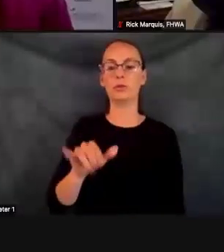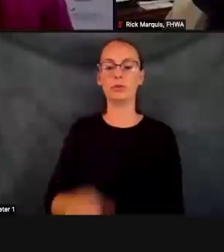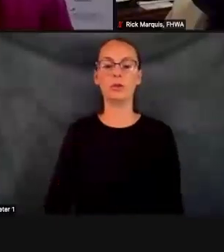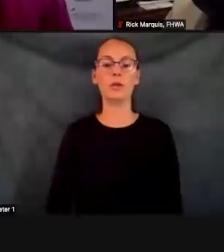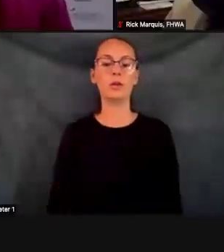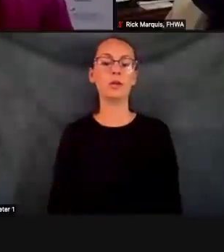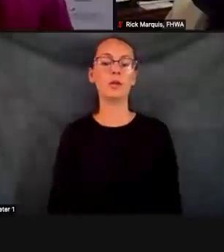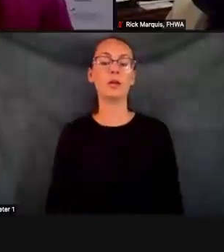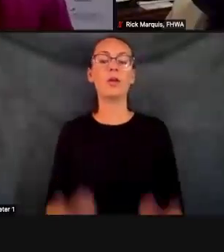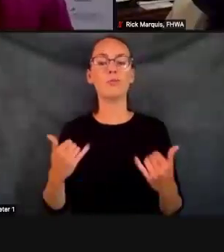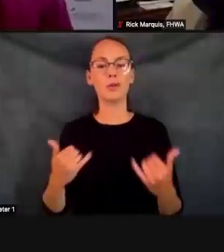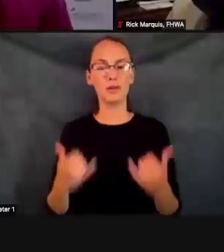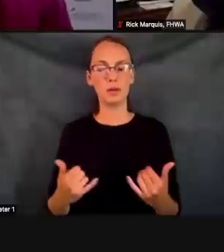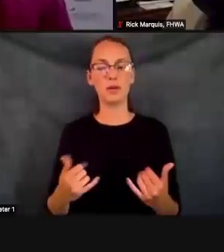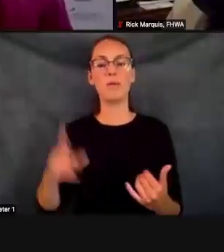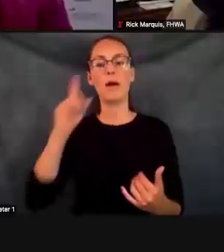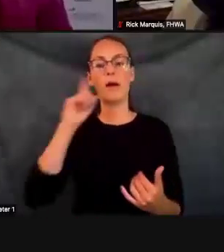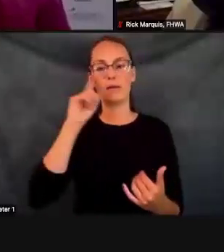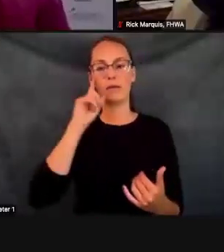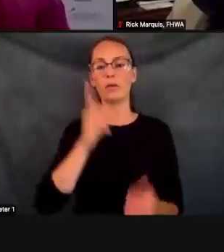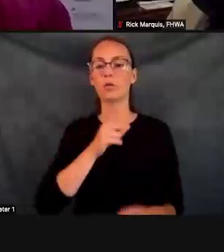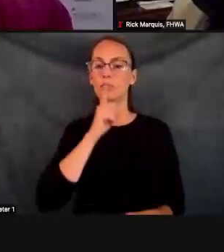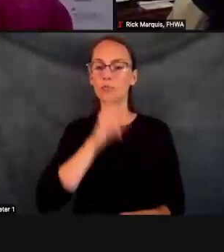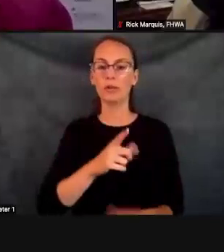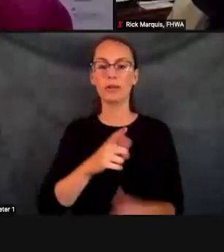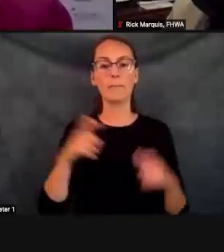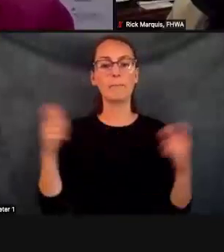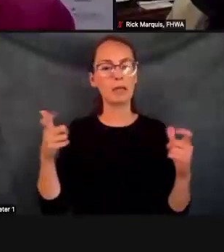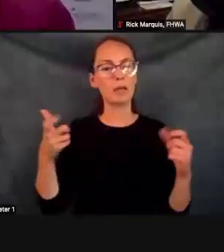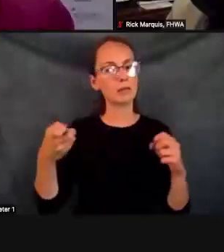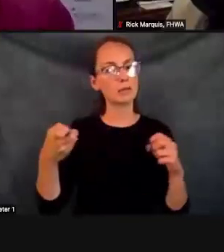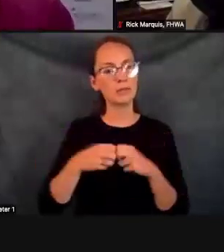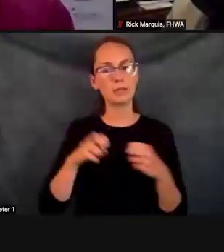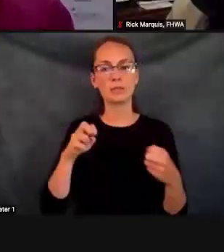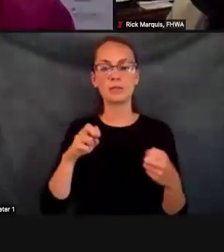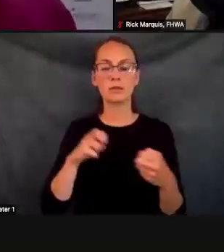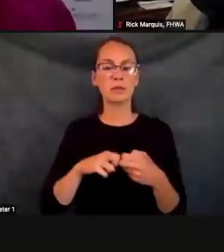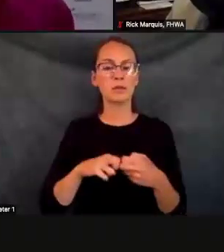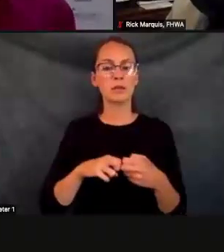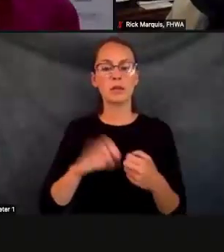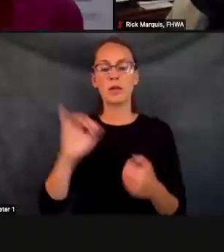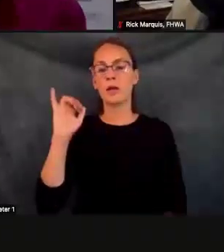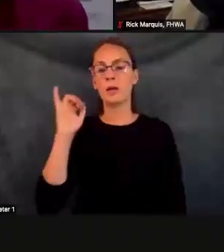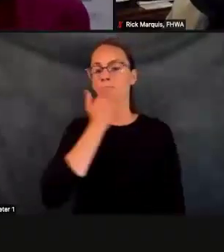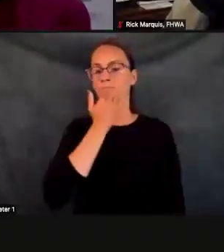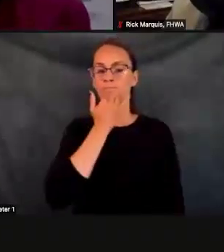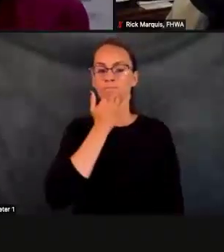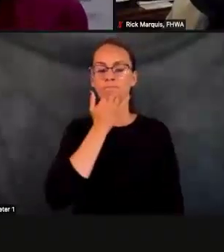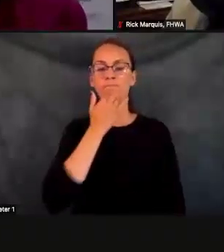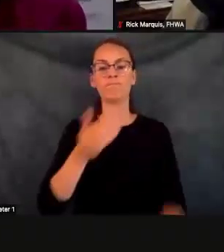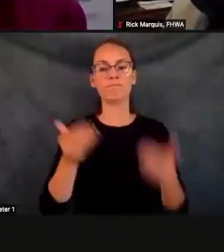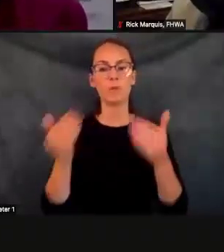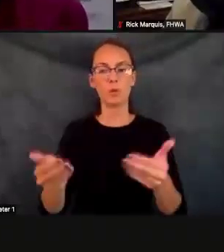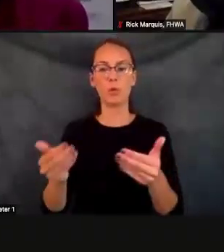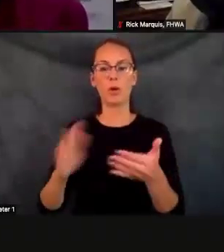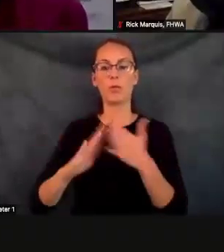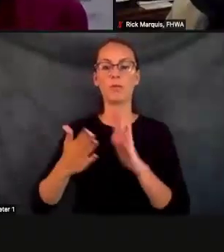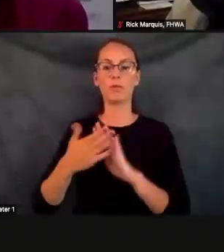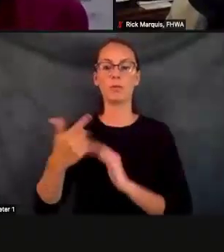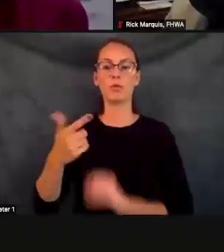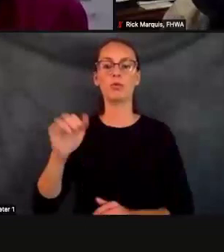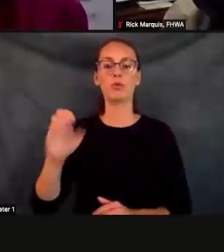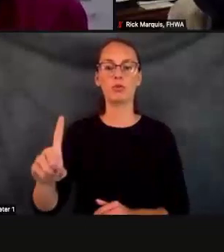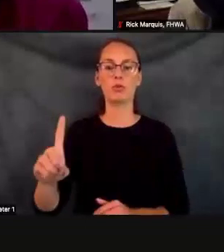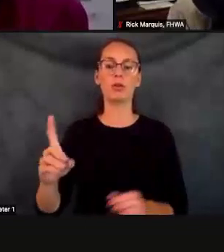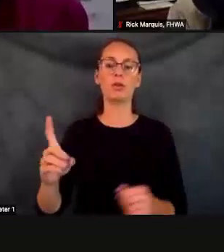Syracuse. Creo que ahora es un error seguir adelante con la red comunitaria sin ver las alternativas.